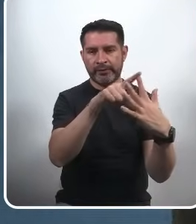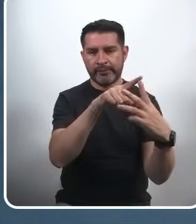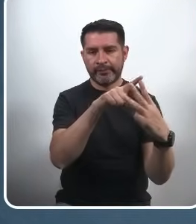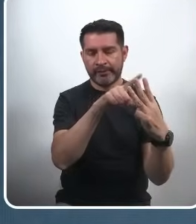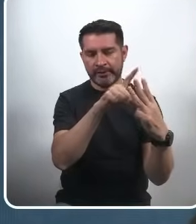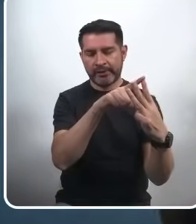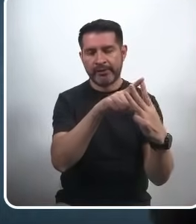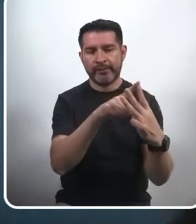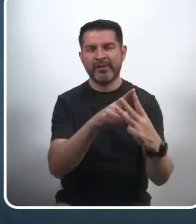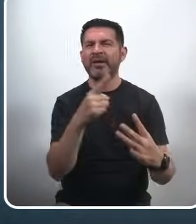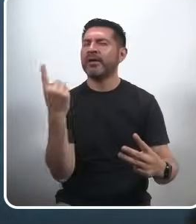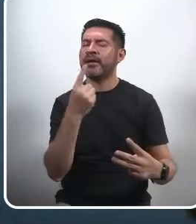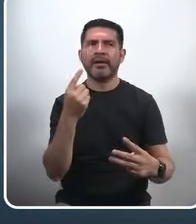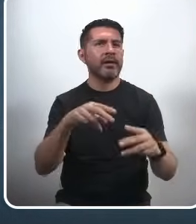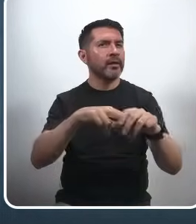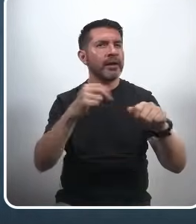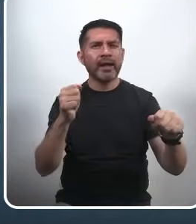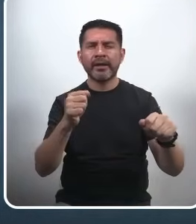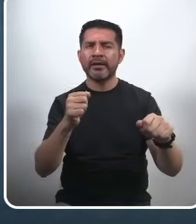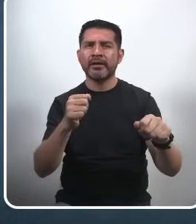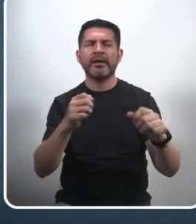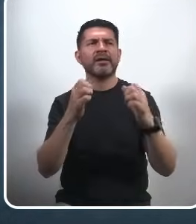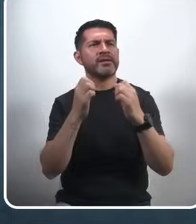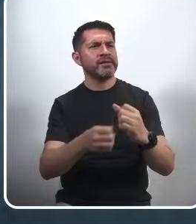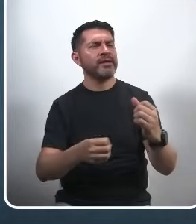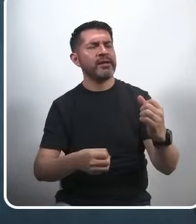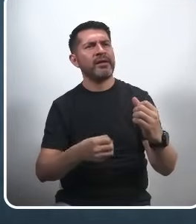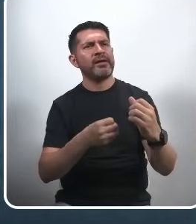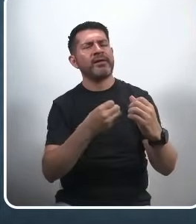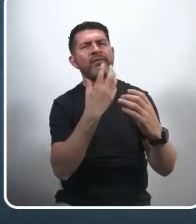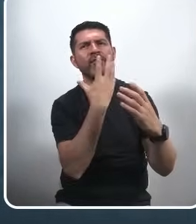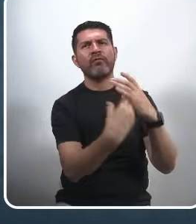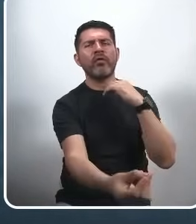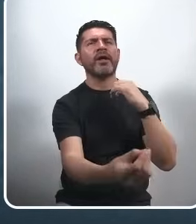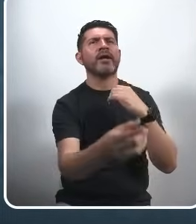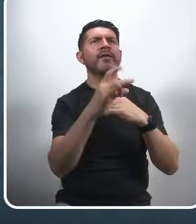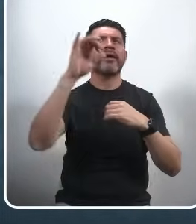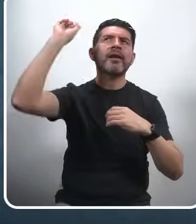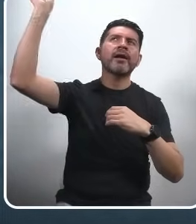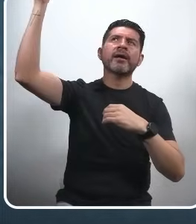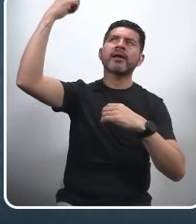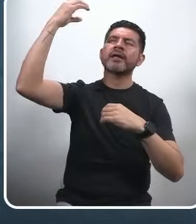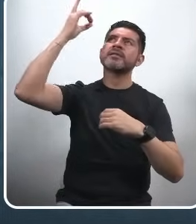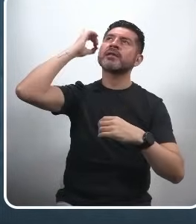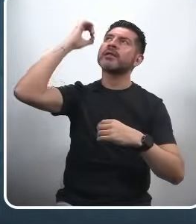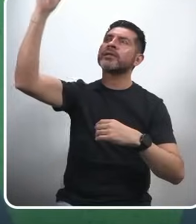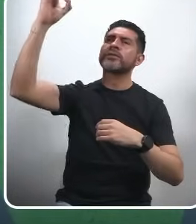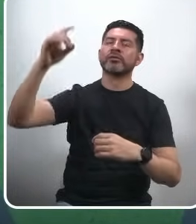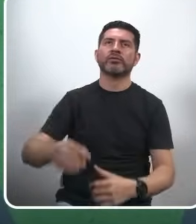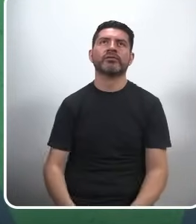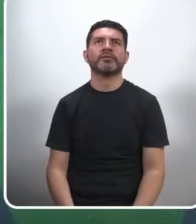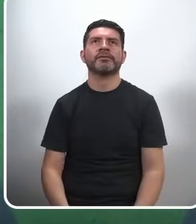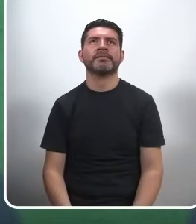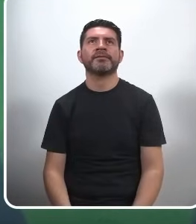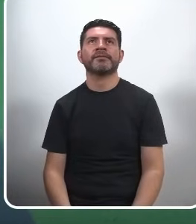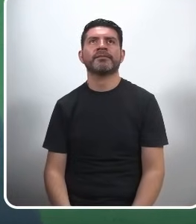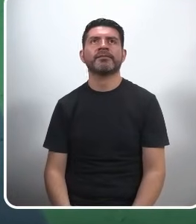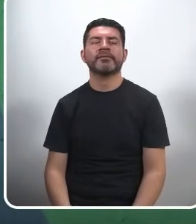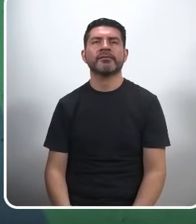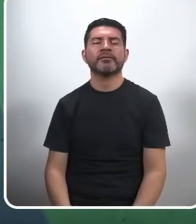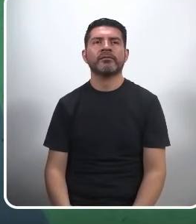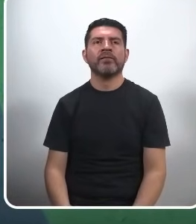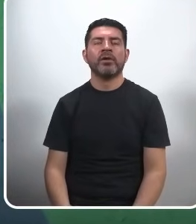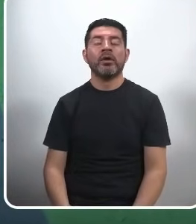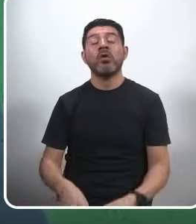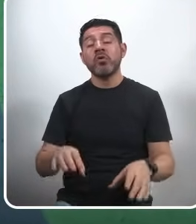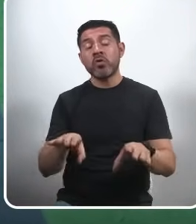que nadie quede fuera de la gracia de Dios. Es lo primero que dice. ¿Cómo van a hacer esto? Dice, asegúrense de